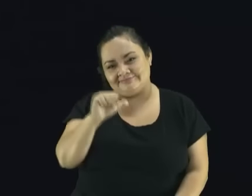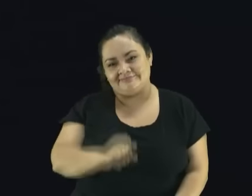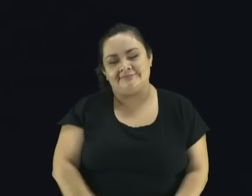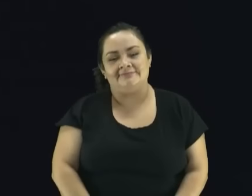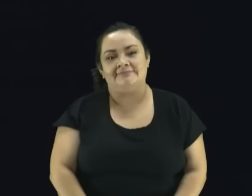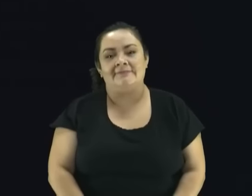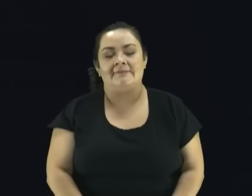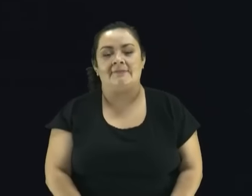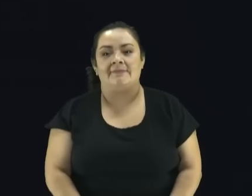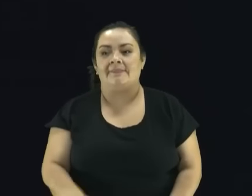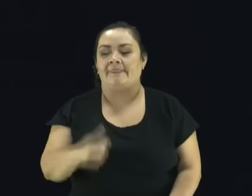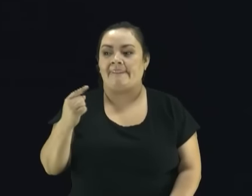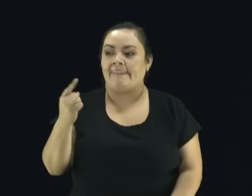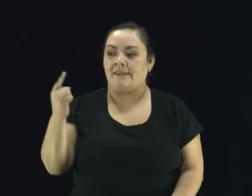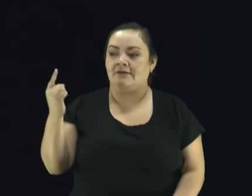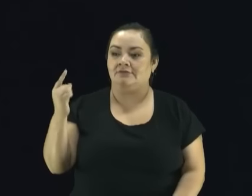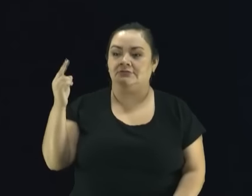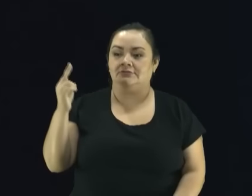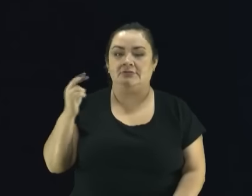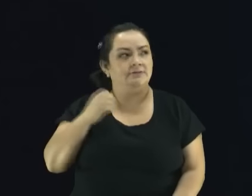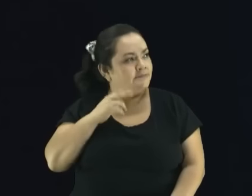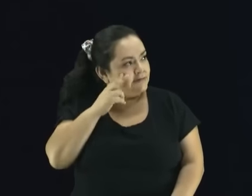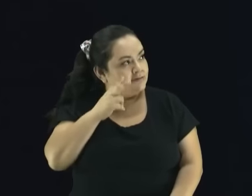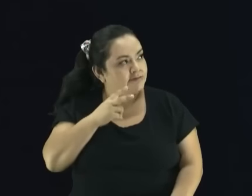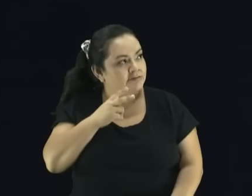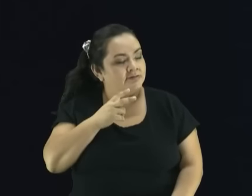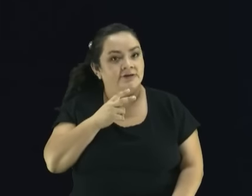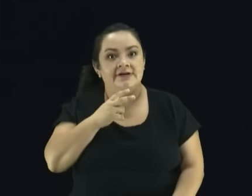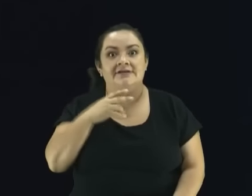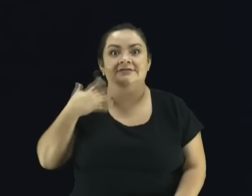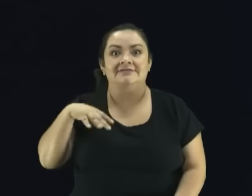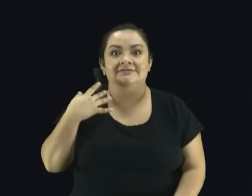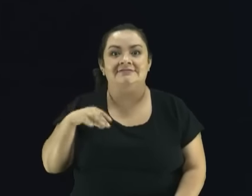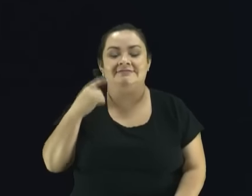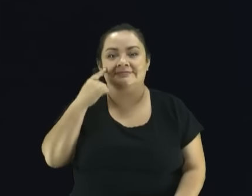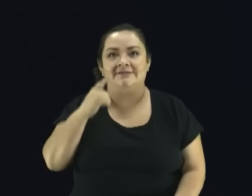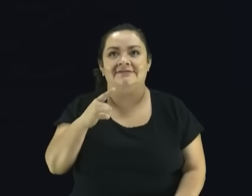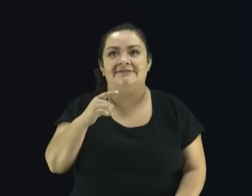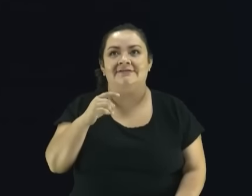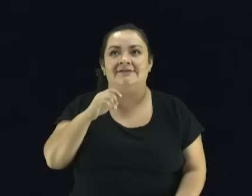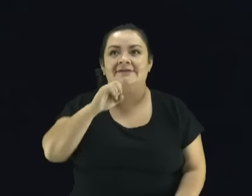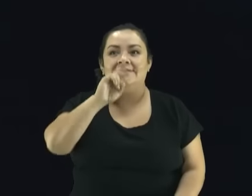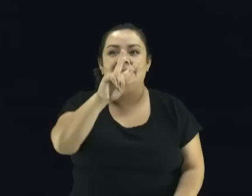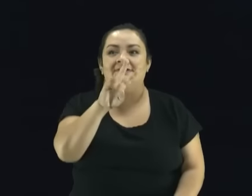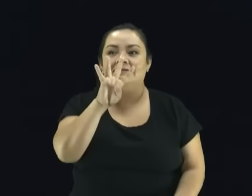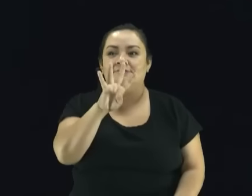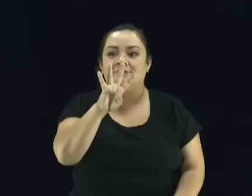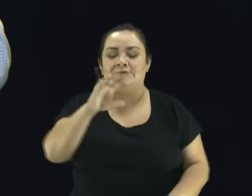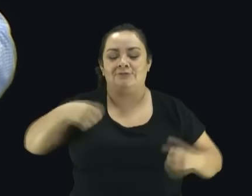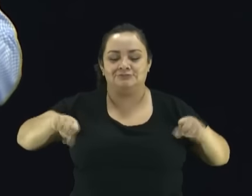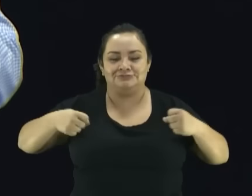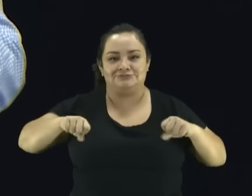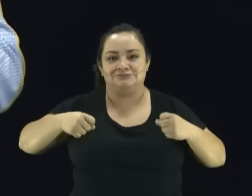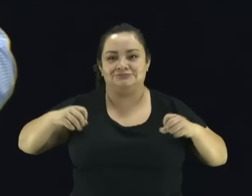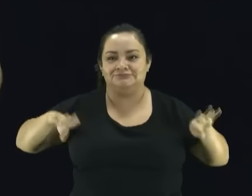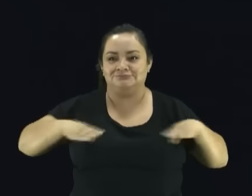había otra pareja viéndolo Imagínese que llegamos 24 individuos en 24 motos diferentes a